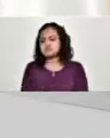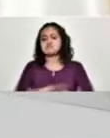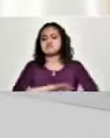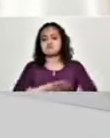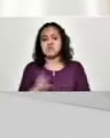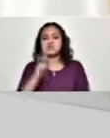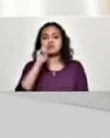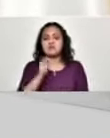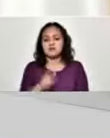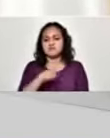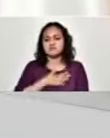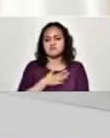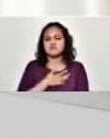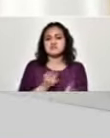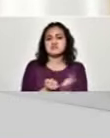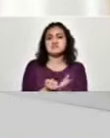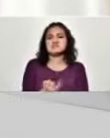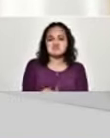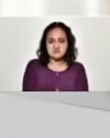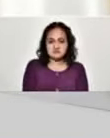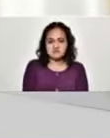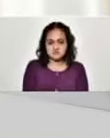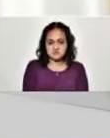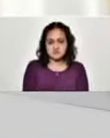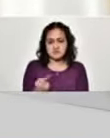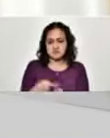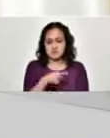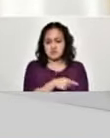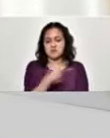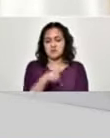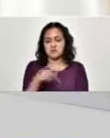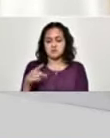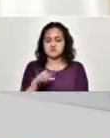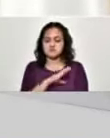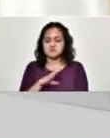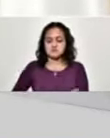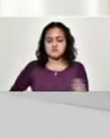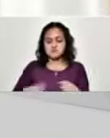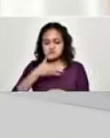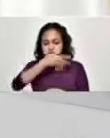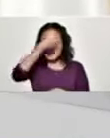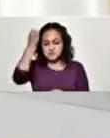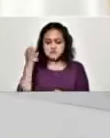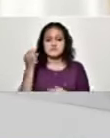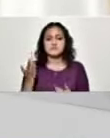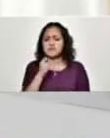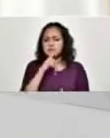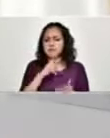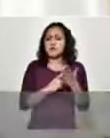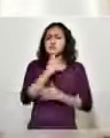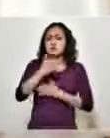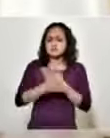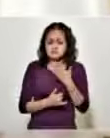patente su afinidad, su posición en favor de candidatos y de proyectos.